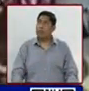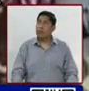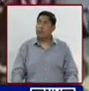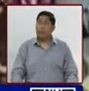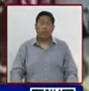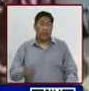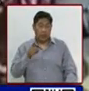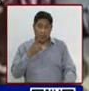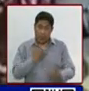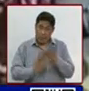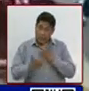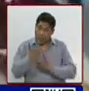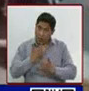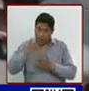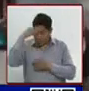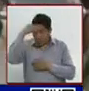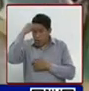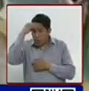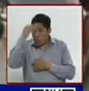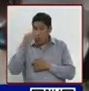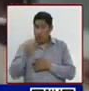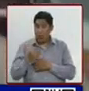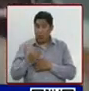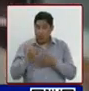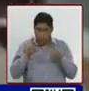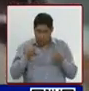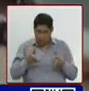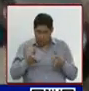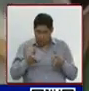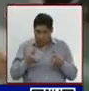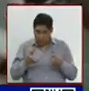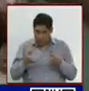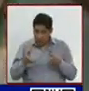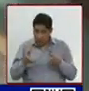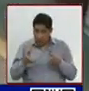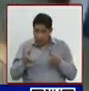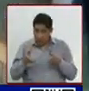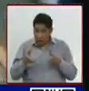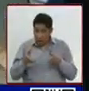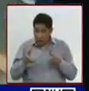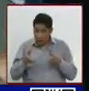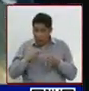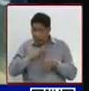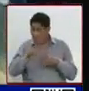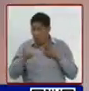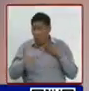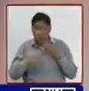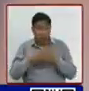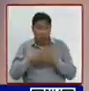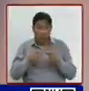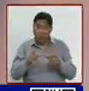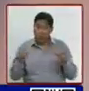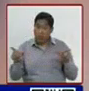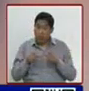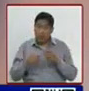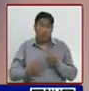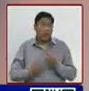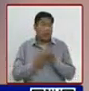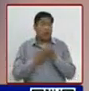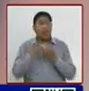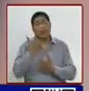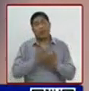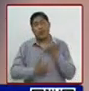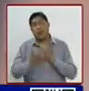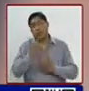Usted ha sido estafada por este delincuente que, bueno, hemos conseguido las cámaras de seguridad haciendo un peinado en todo el lugar, más bien nos han colaborado. Nos han